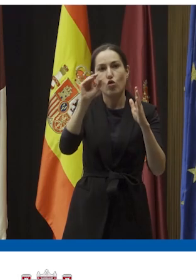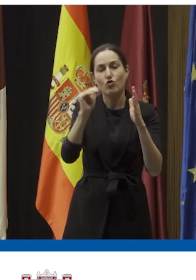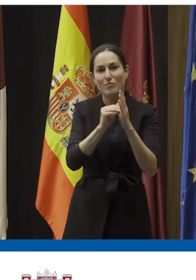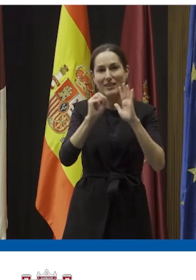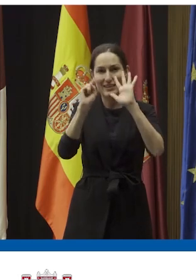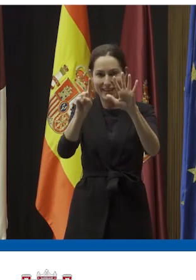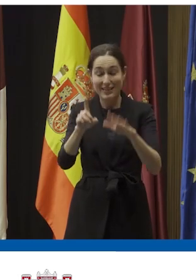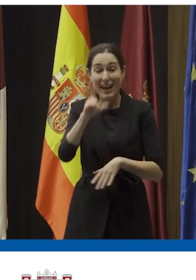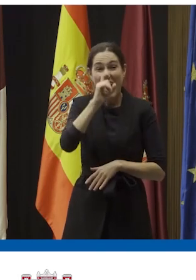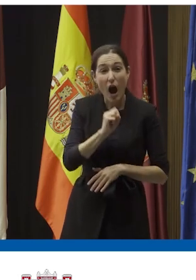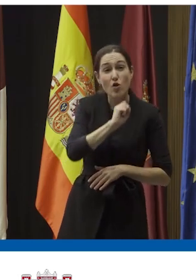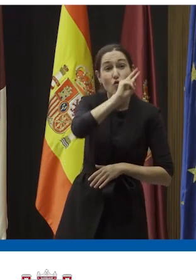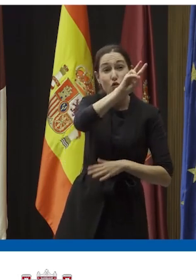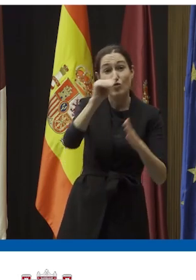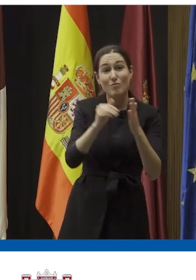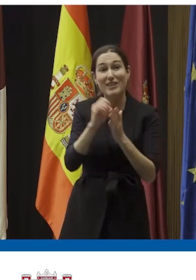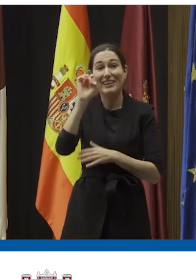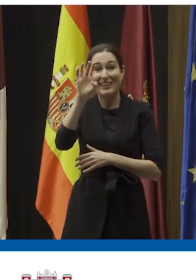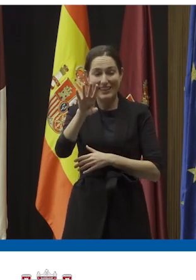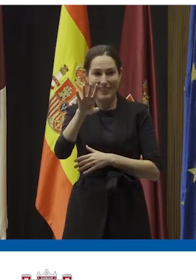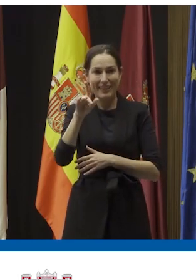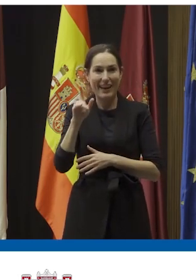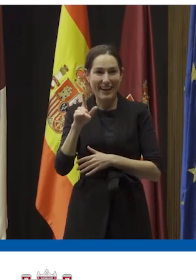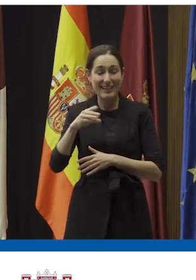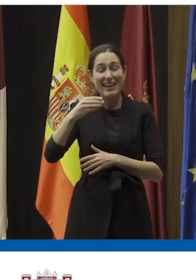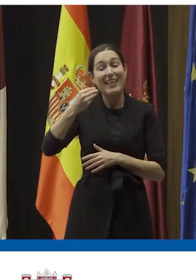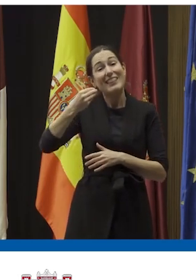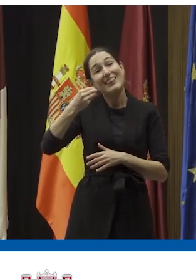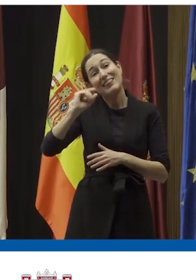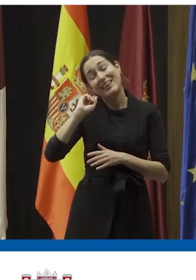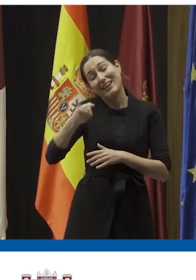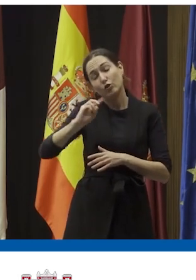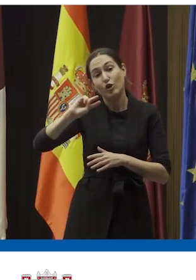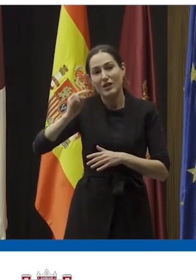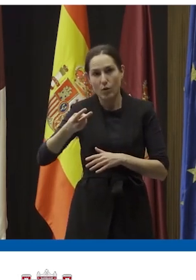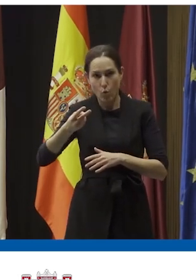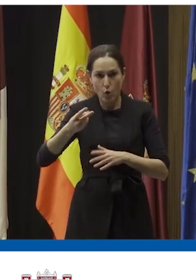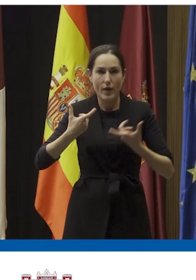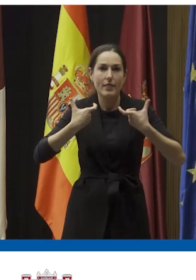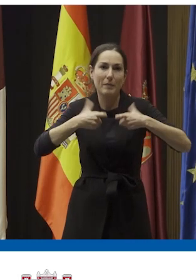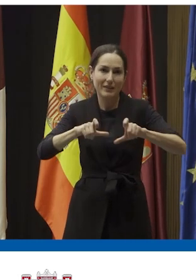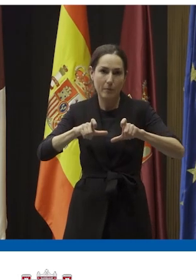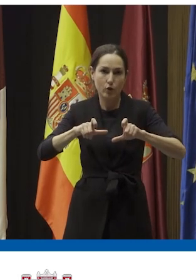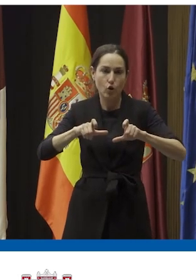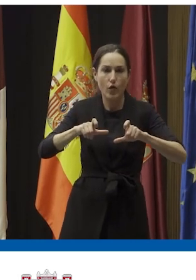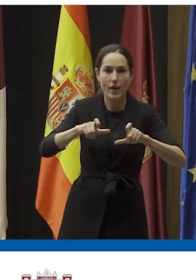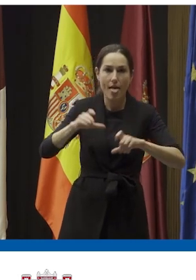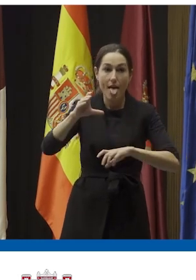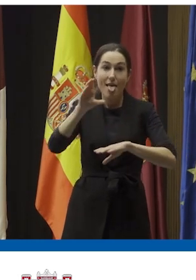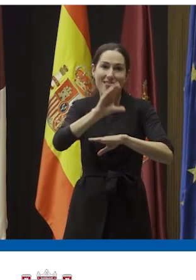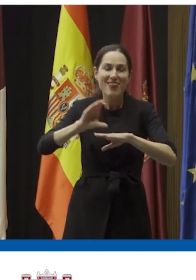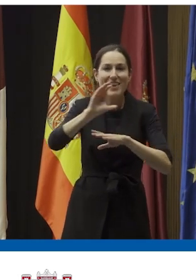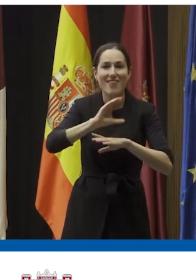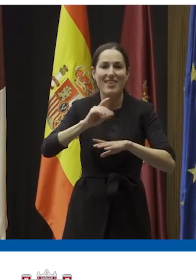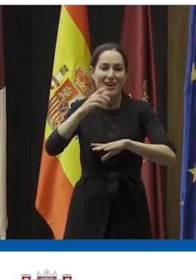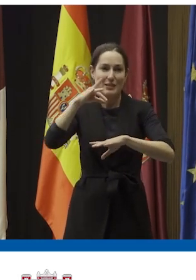terminando, fue nombrado subdirector del Departamento de Ciencias Médicas de Castilla-La Mancha. Impresionante currículum,